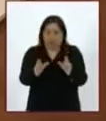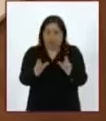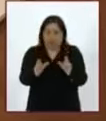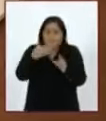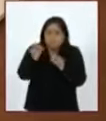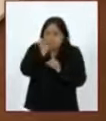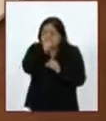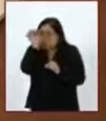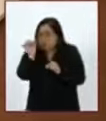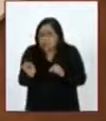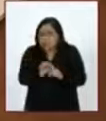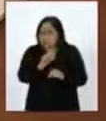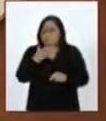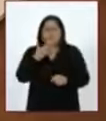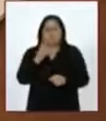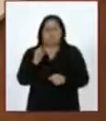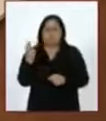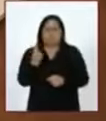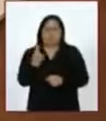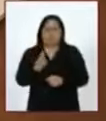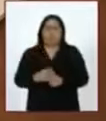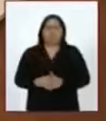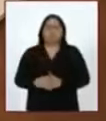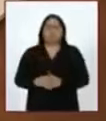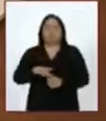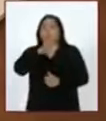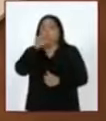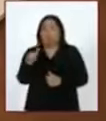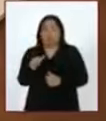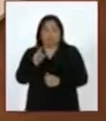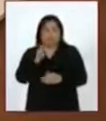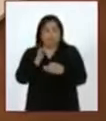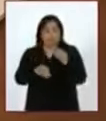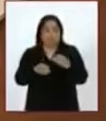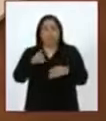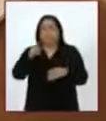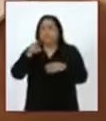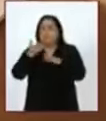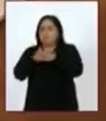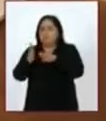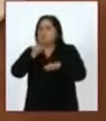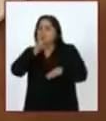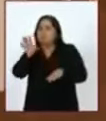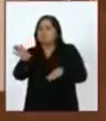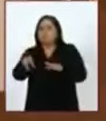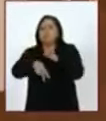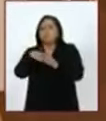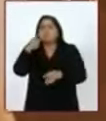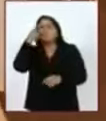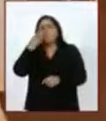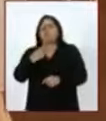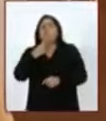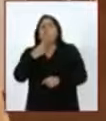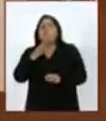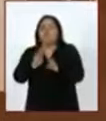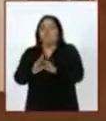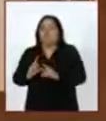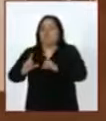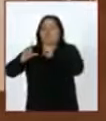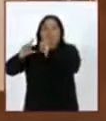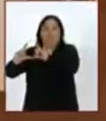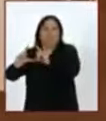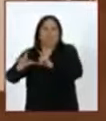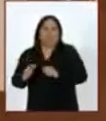alineados uniformemente. Al final, deja un espacio en blanco que va a funcionar como un recuadro más.